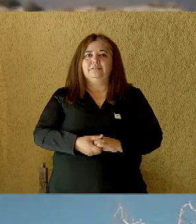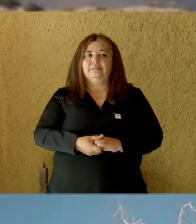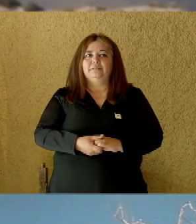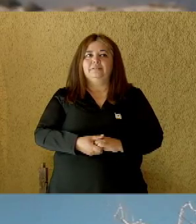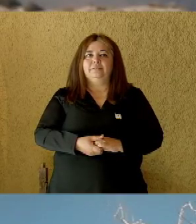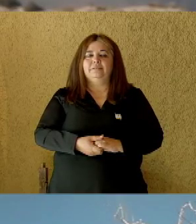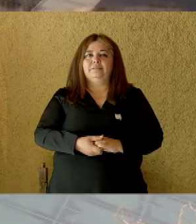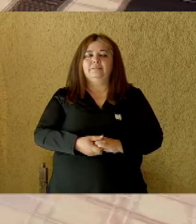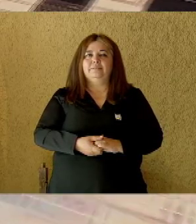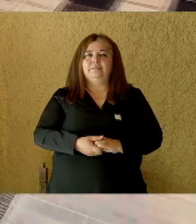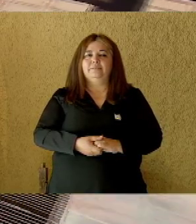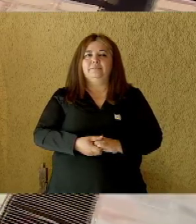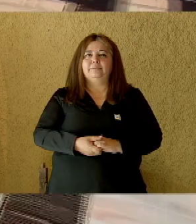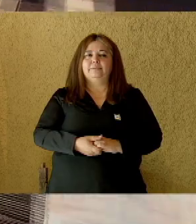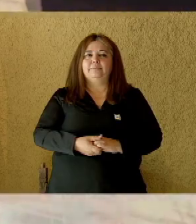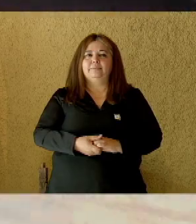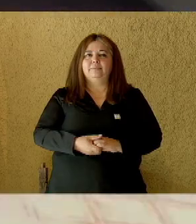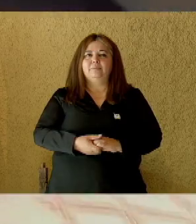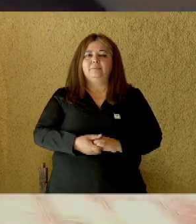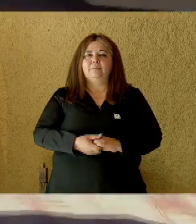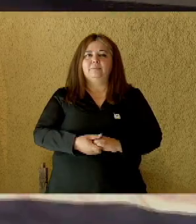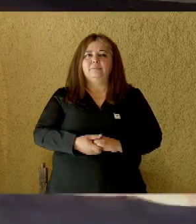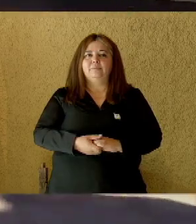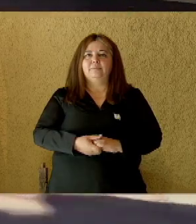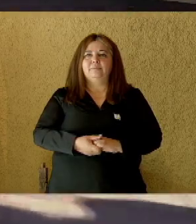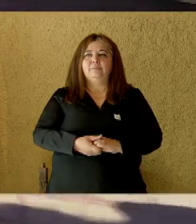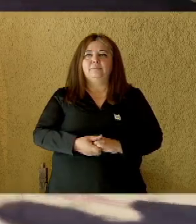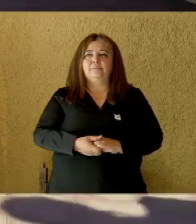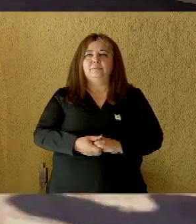de afuera y desde la oscuridad.